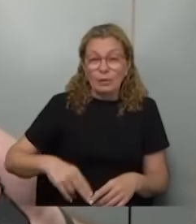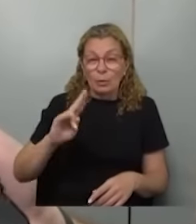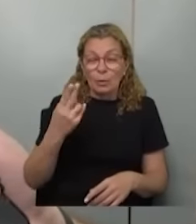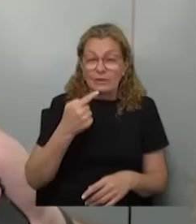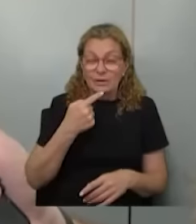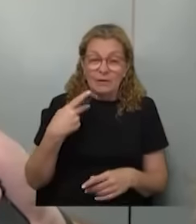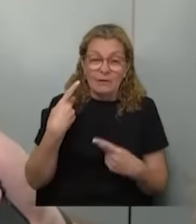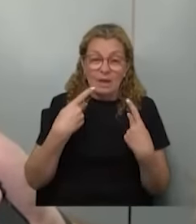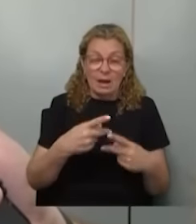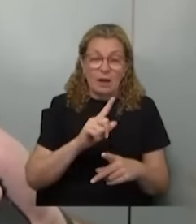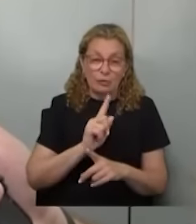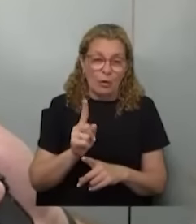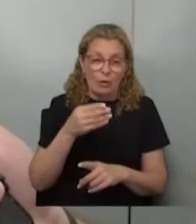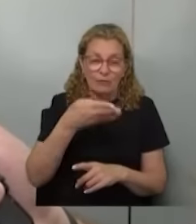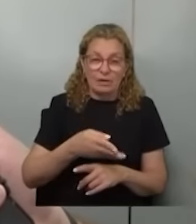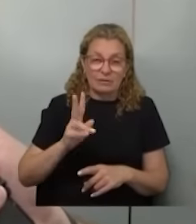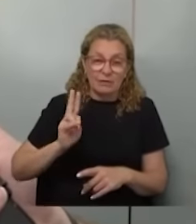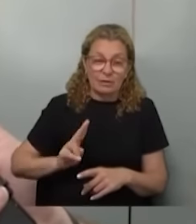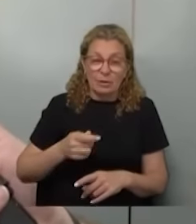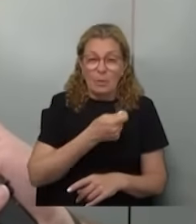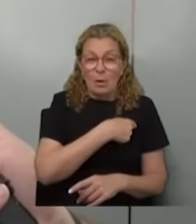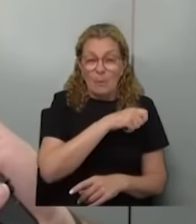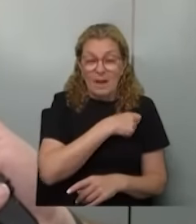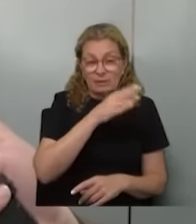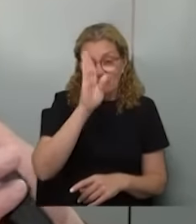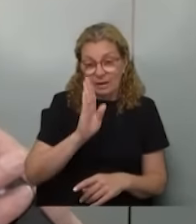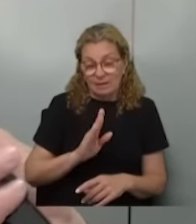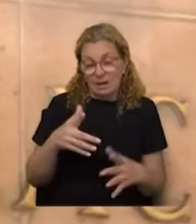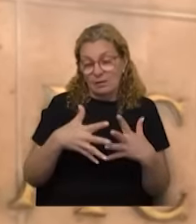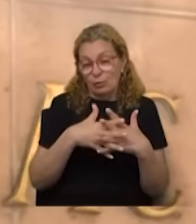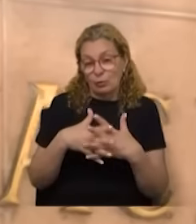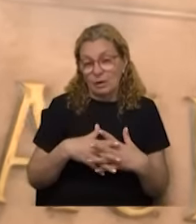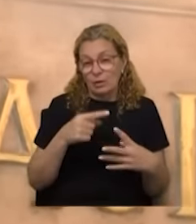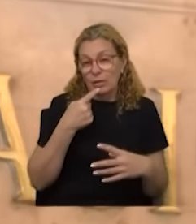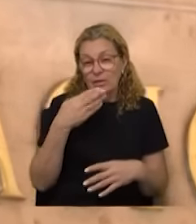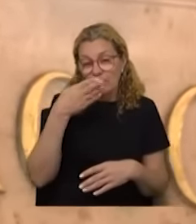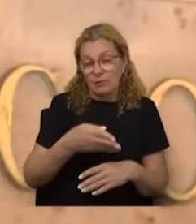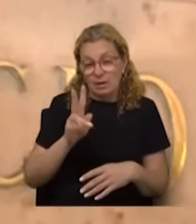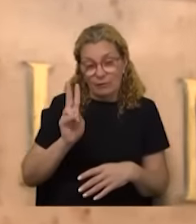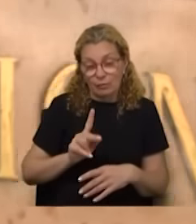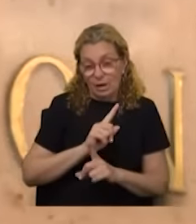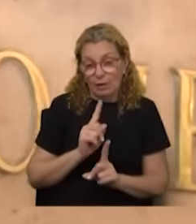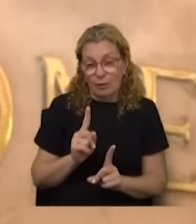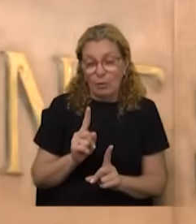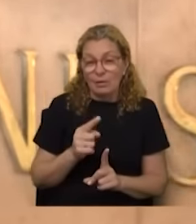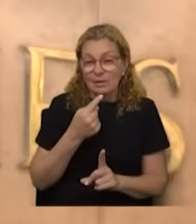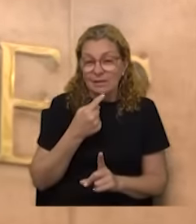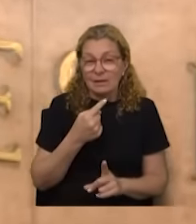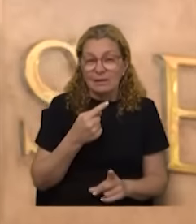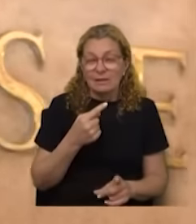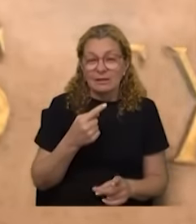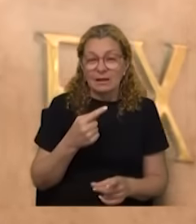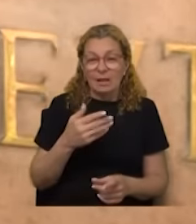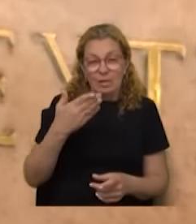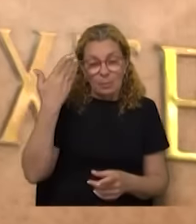viajar como ya lo recomendó el gobierno de España el gobierno de Brasil el gobierno de Estados Unidos cancillería agrega que la expulsión de los diplomáticos